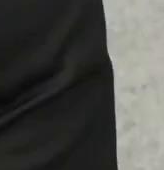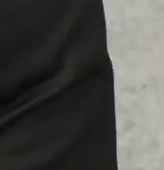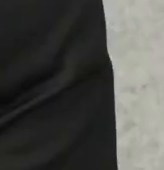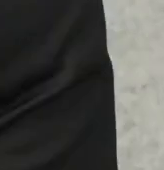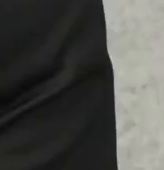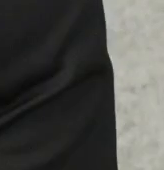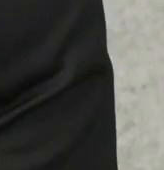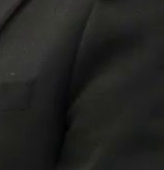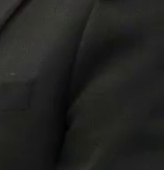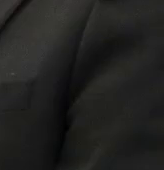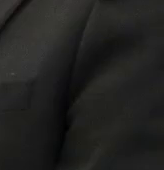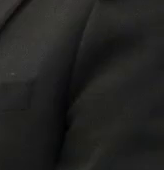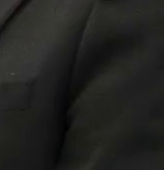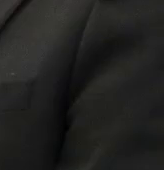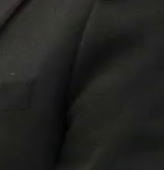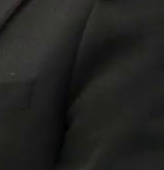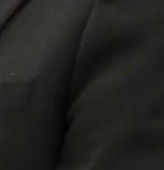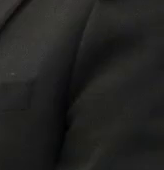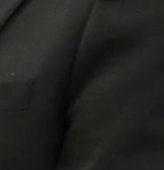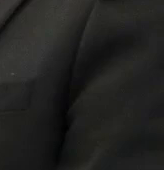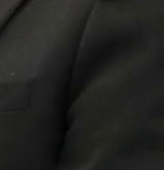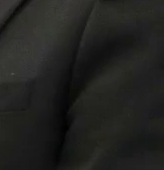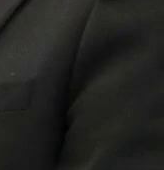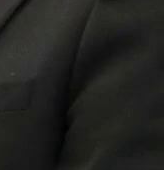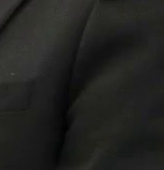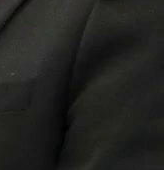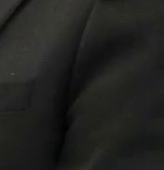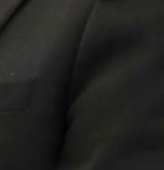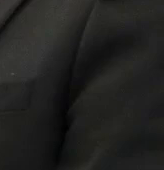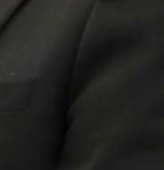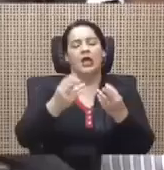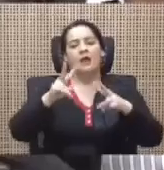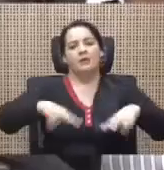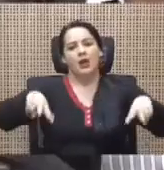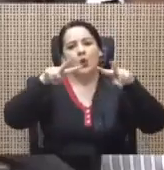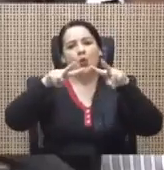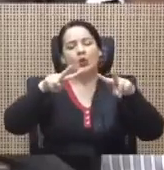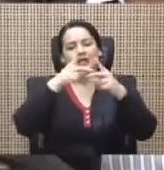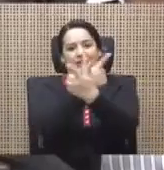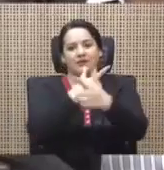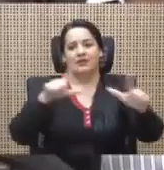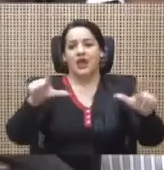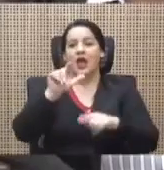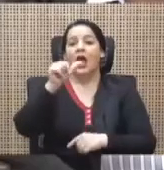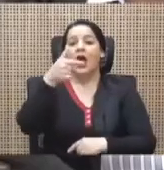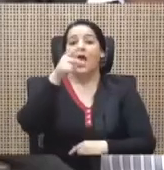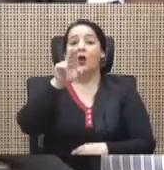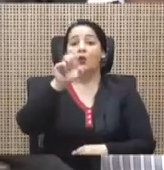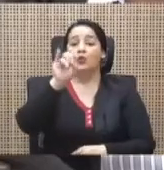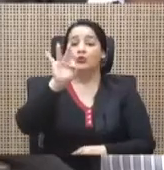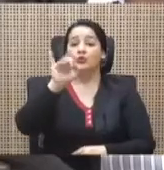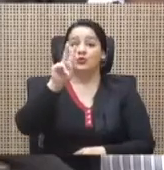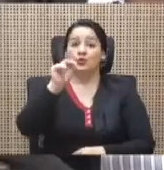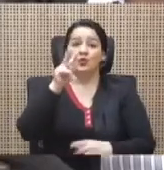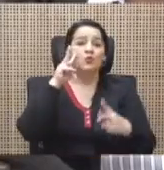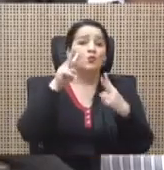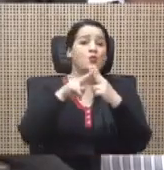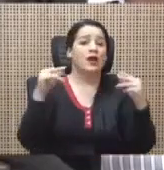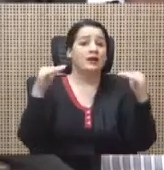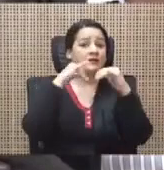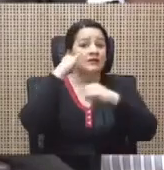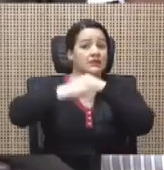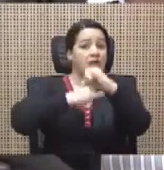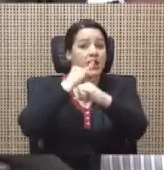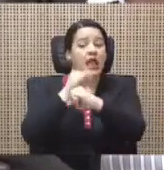defensa de la vida, de la familia, de los valores y de la libertad. Don Agustín es conocido a nivel internacional, especialmente por ser